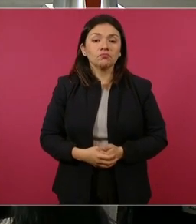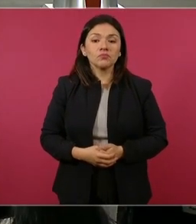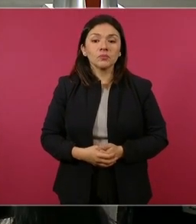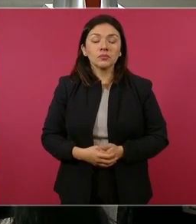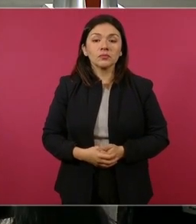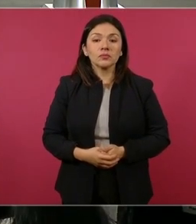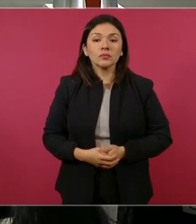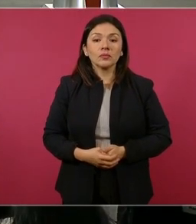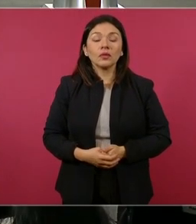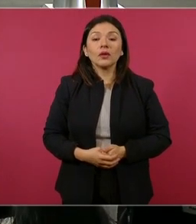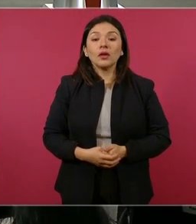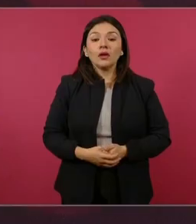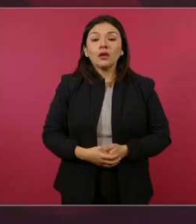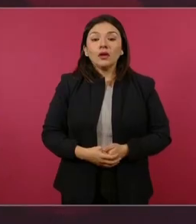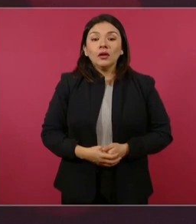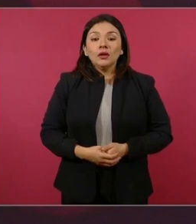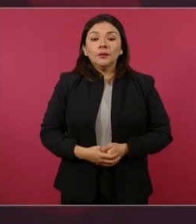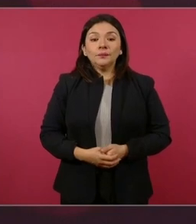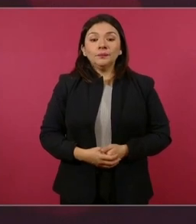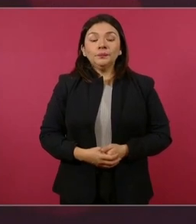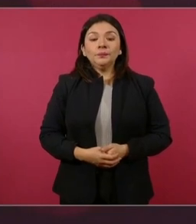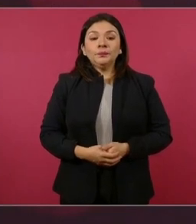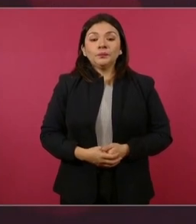Todavía hay tiempo y